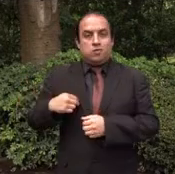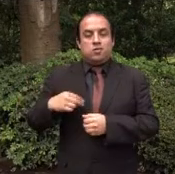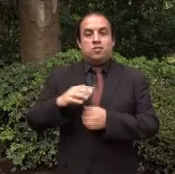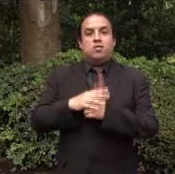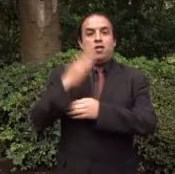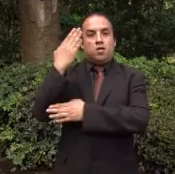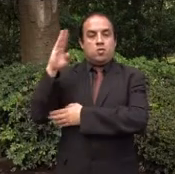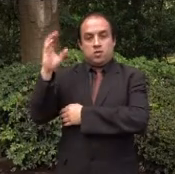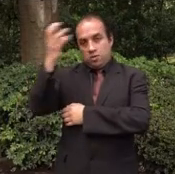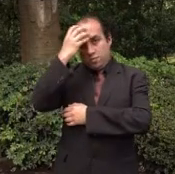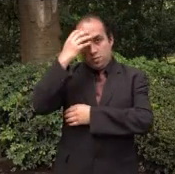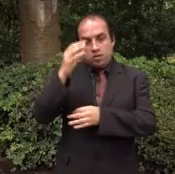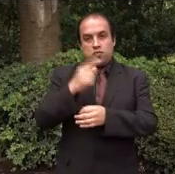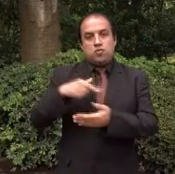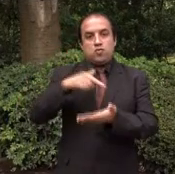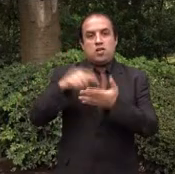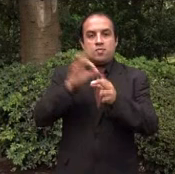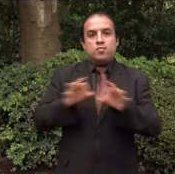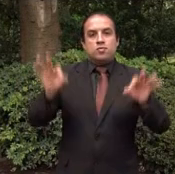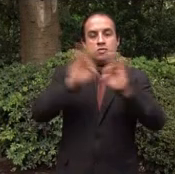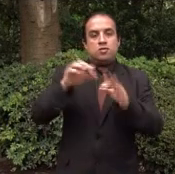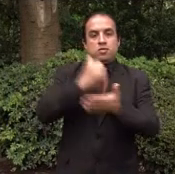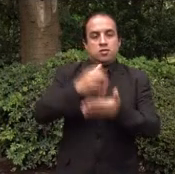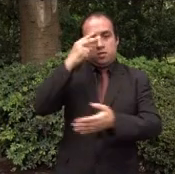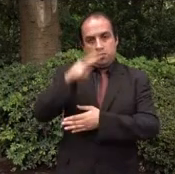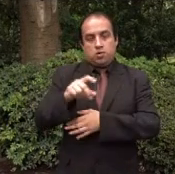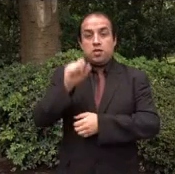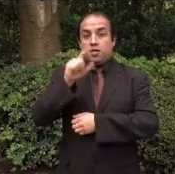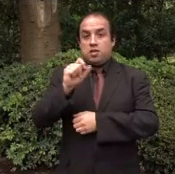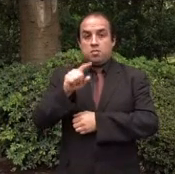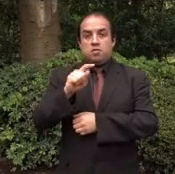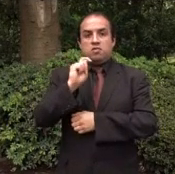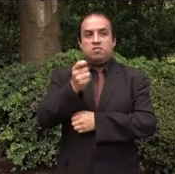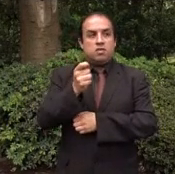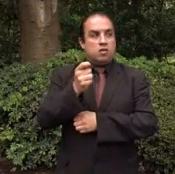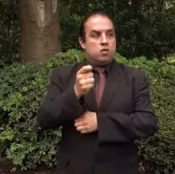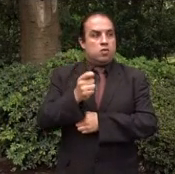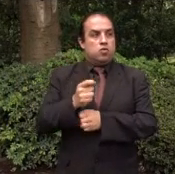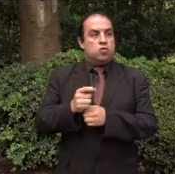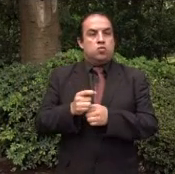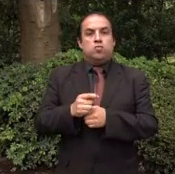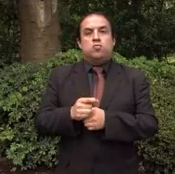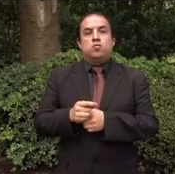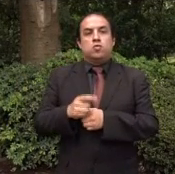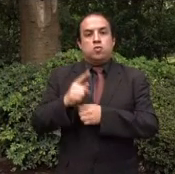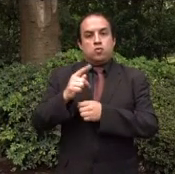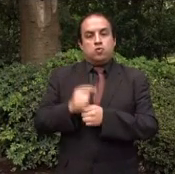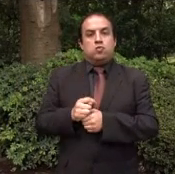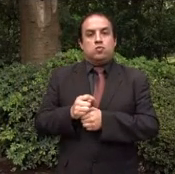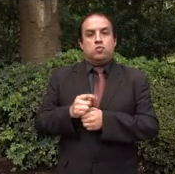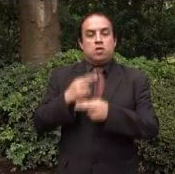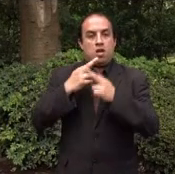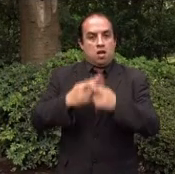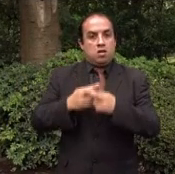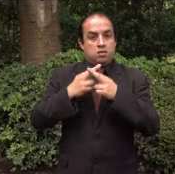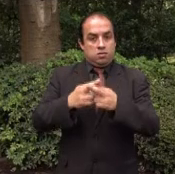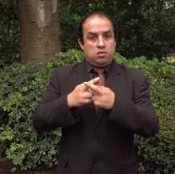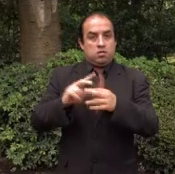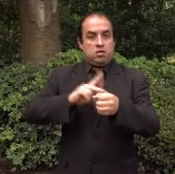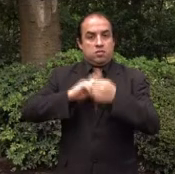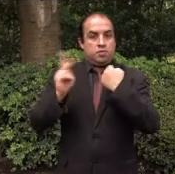tesoros de la Ciudad de México y es también un tesoro de nuestro país. Es un